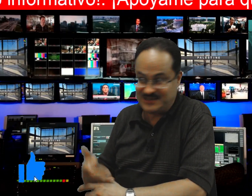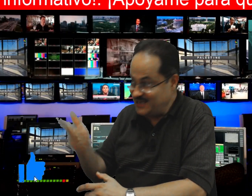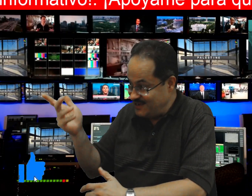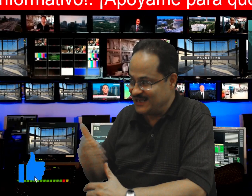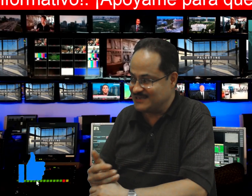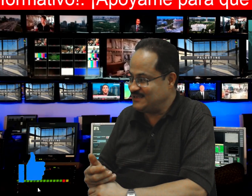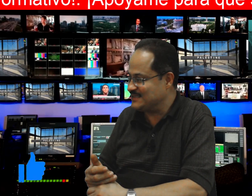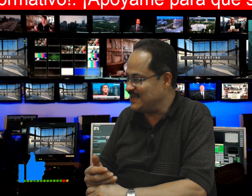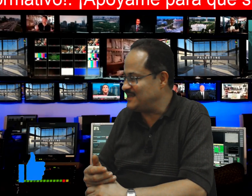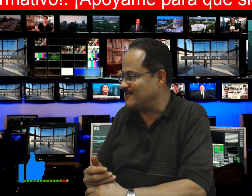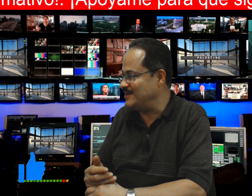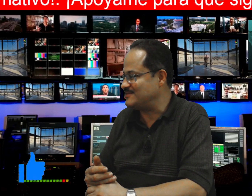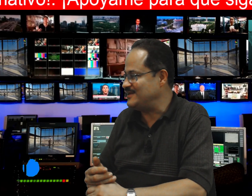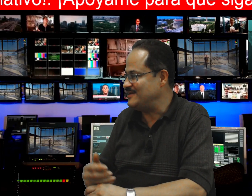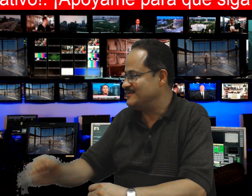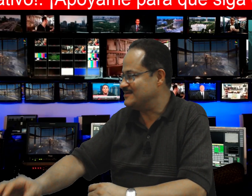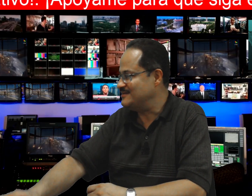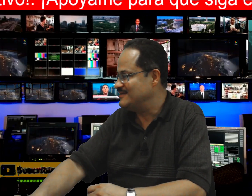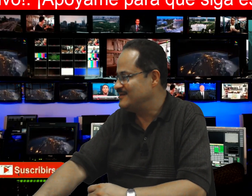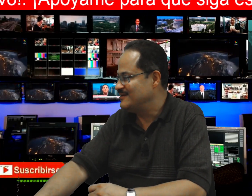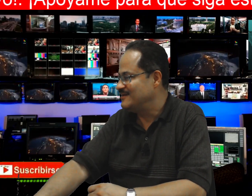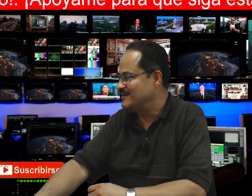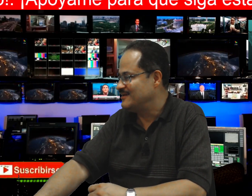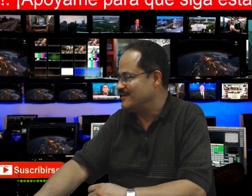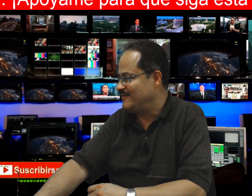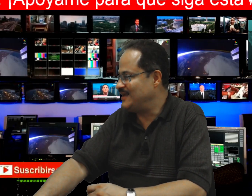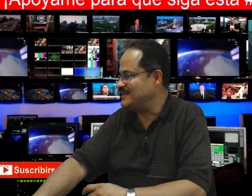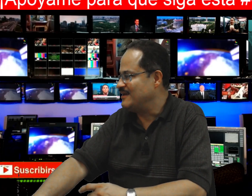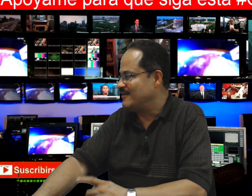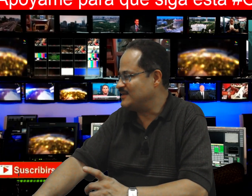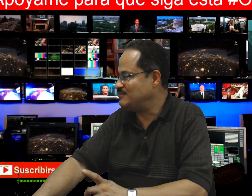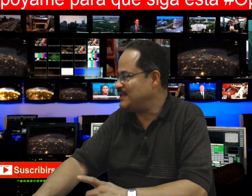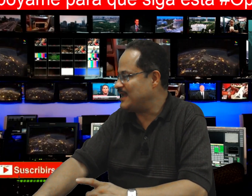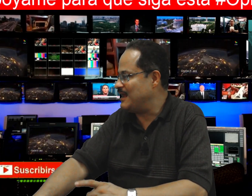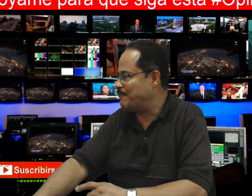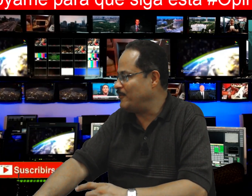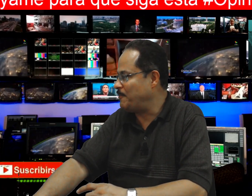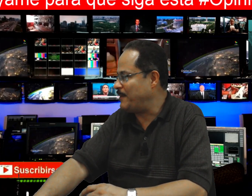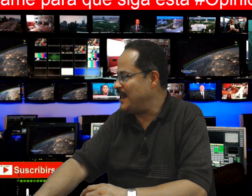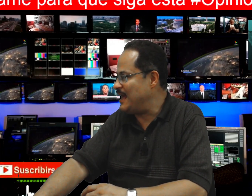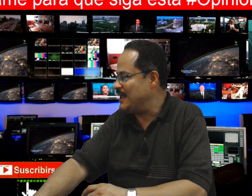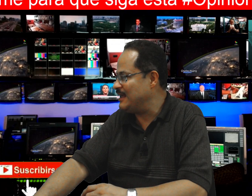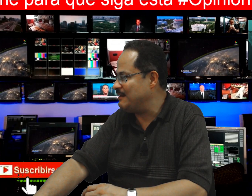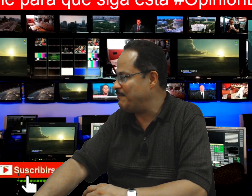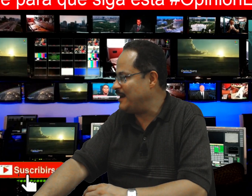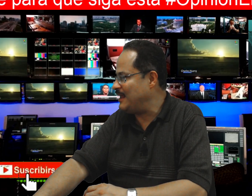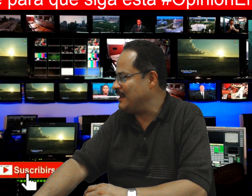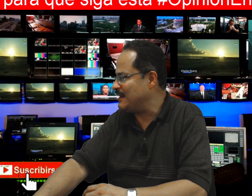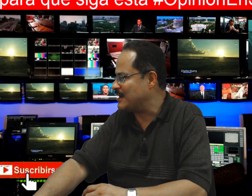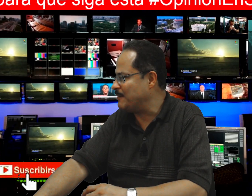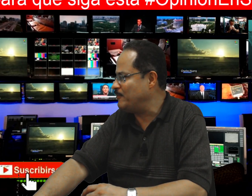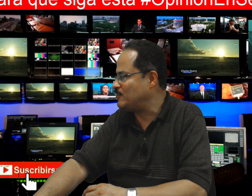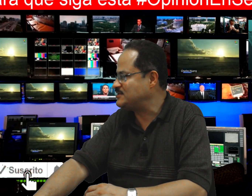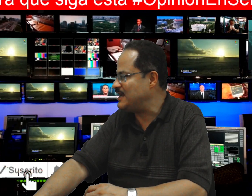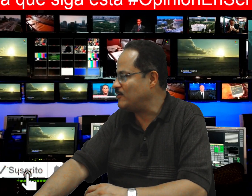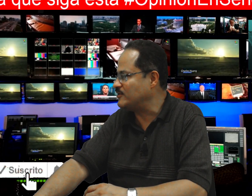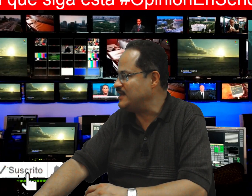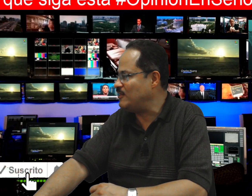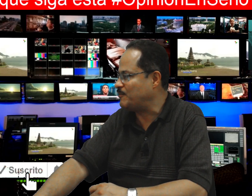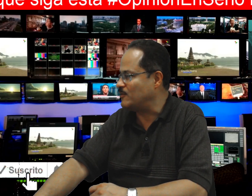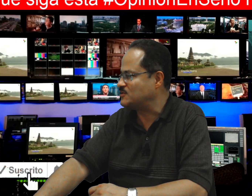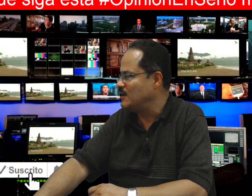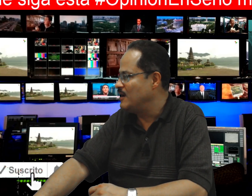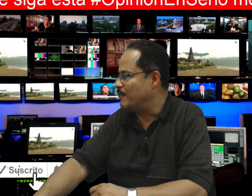así así se las gastan con eso eh F resulta que el apoyo para para Acapulco será